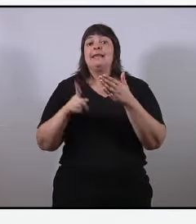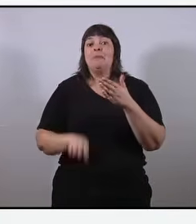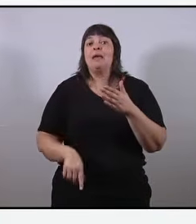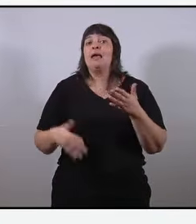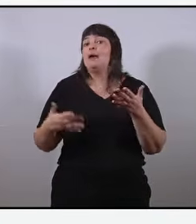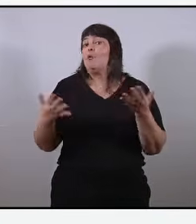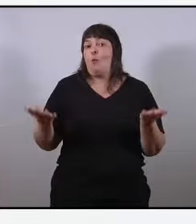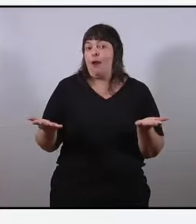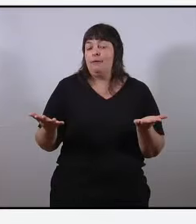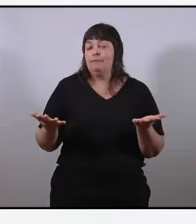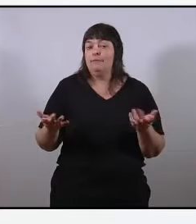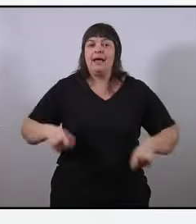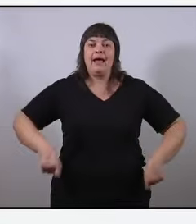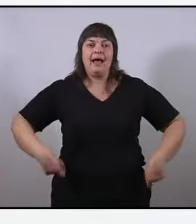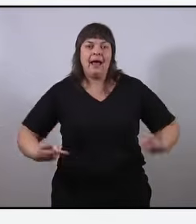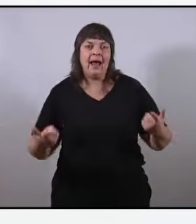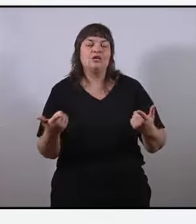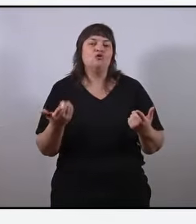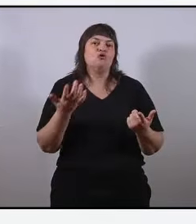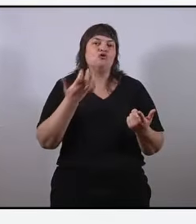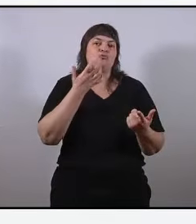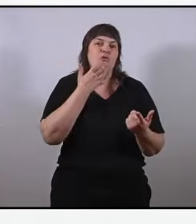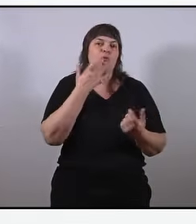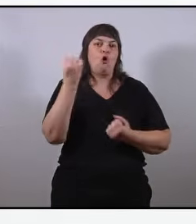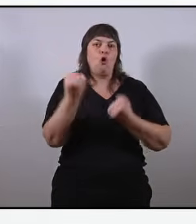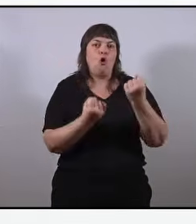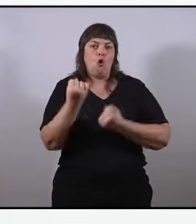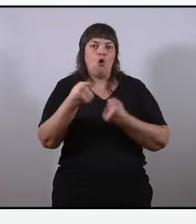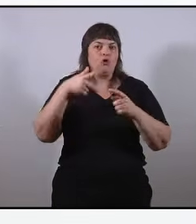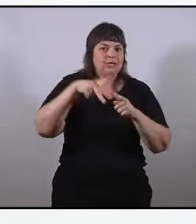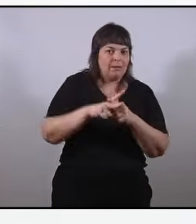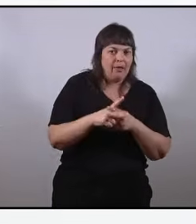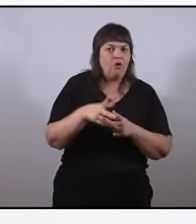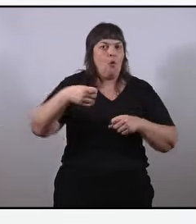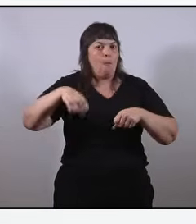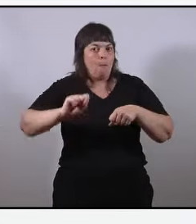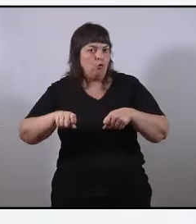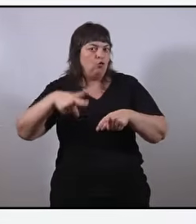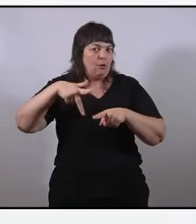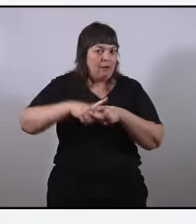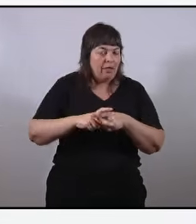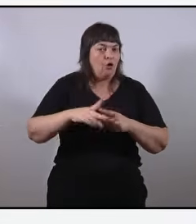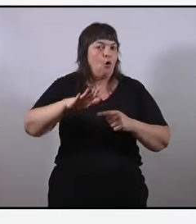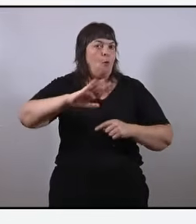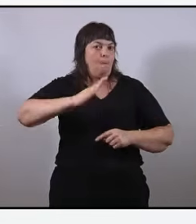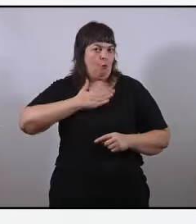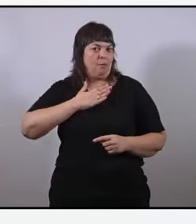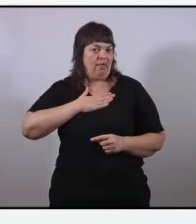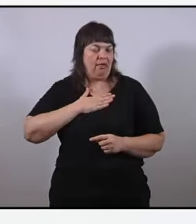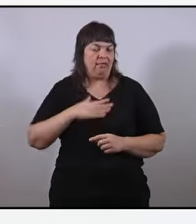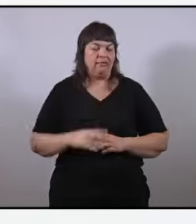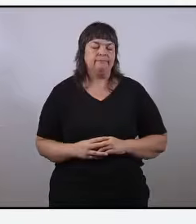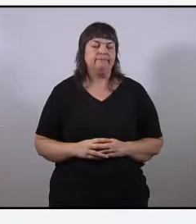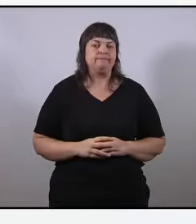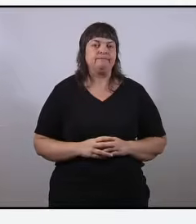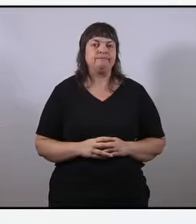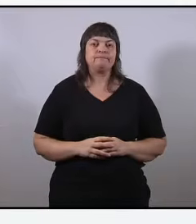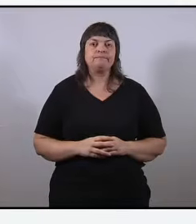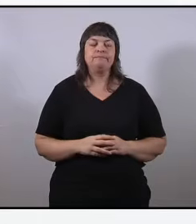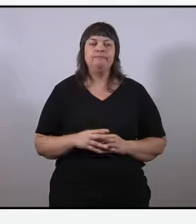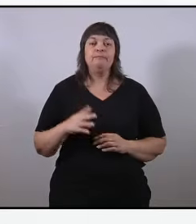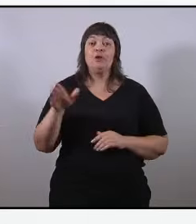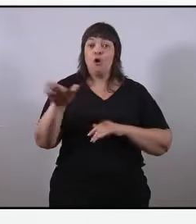novedad posibles gastos de reparación de coches y de motos que sean de su propiedad. Además, en